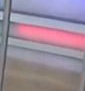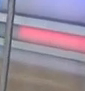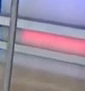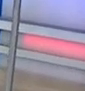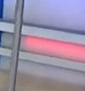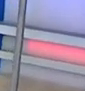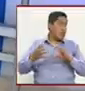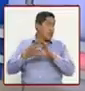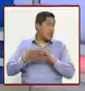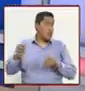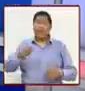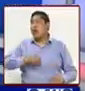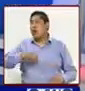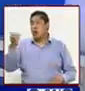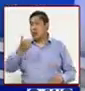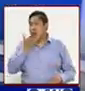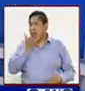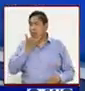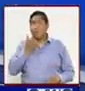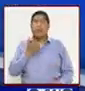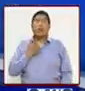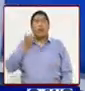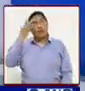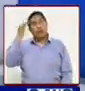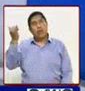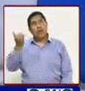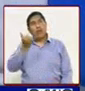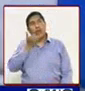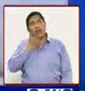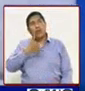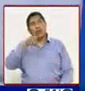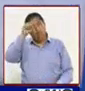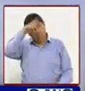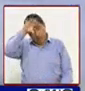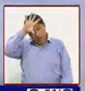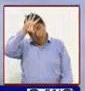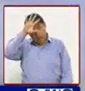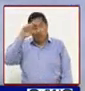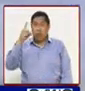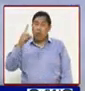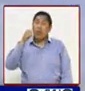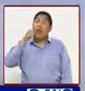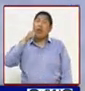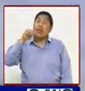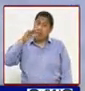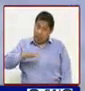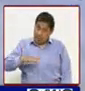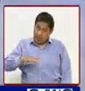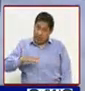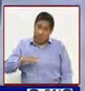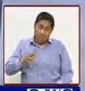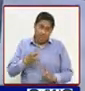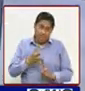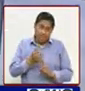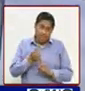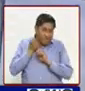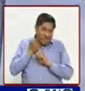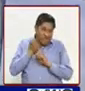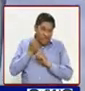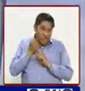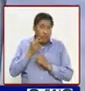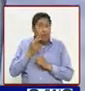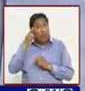Le tengo que contar, lamentablemente, otra desgracia. Porque esto ha sucedido en Tarija. Una menor fue abusada, en realidad, desde